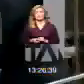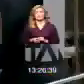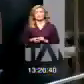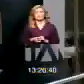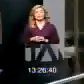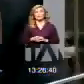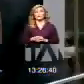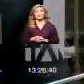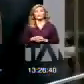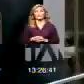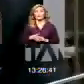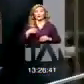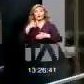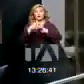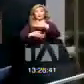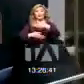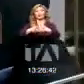Procedo